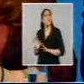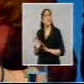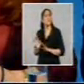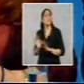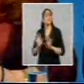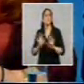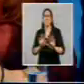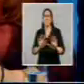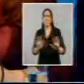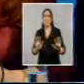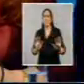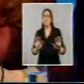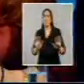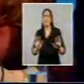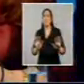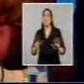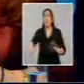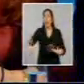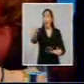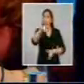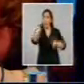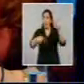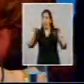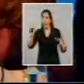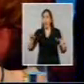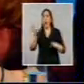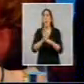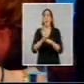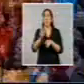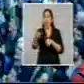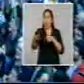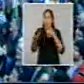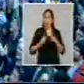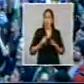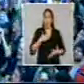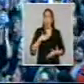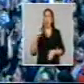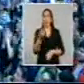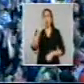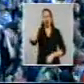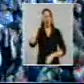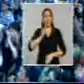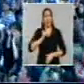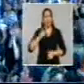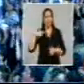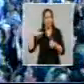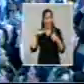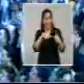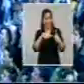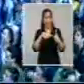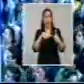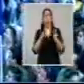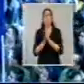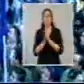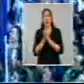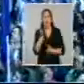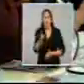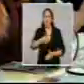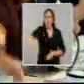Algunos, a ver, ya que son mis soldados, enrollen las banderas para que todos puedan ver. Vamos,